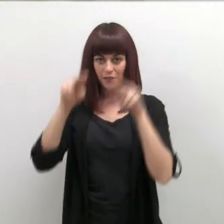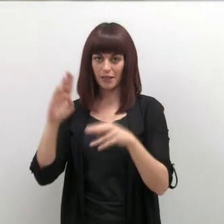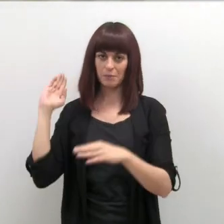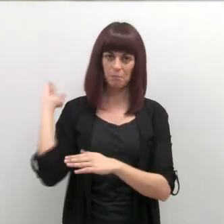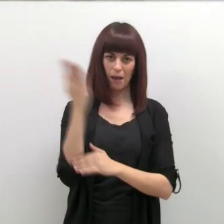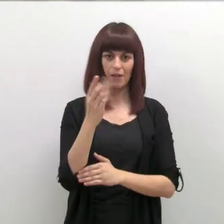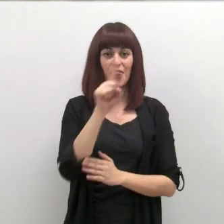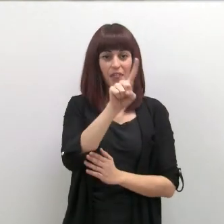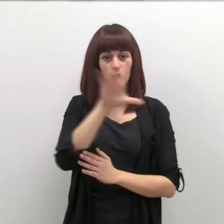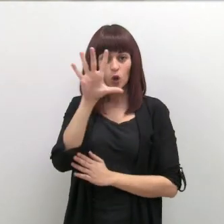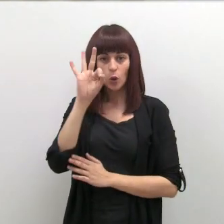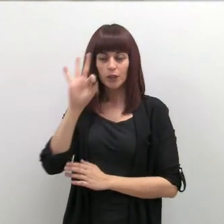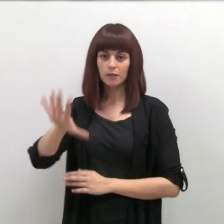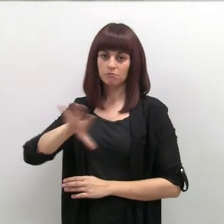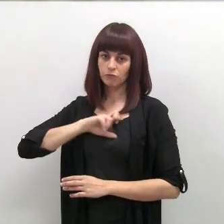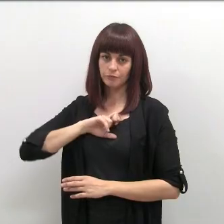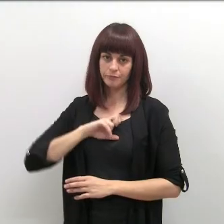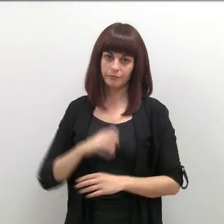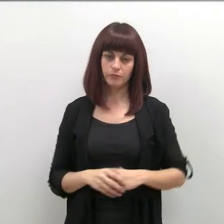con 150 contagios.